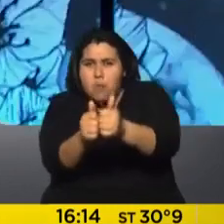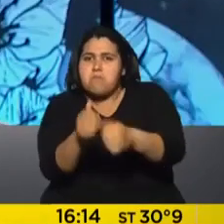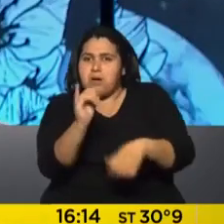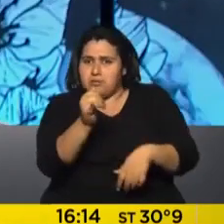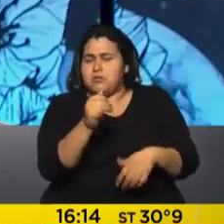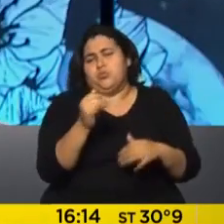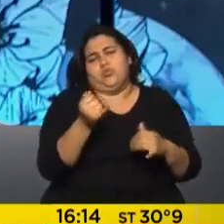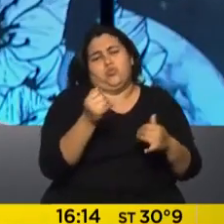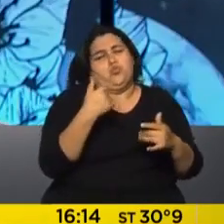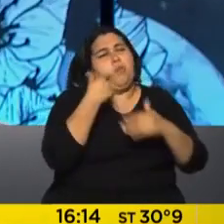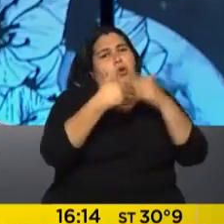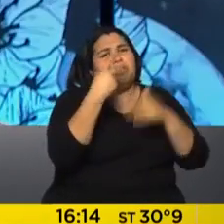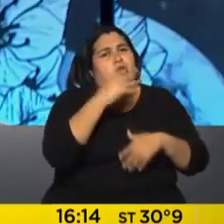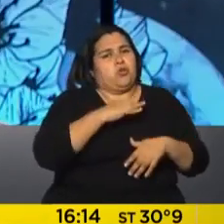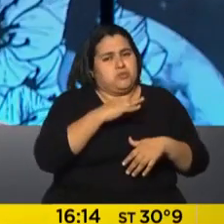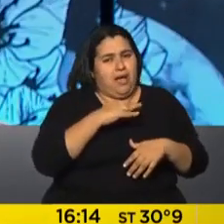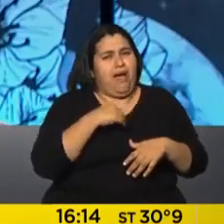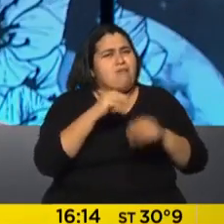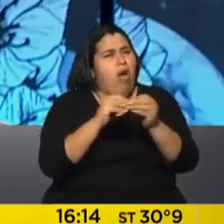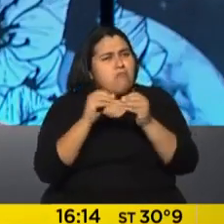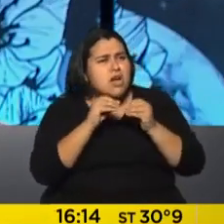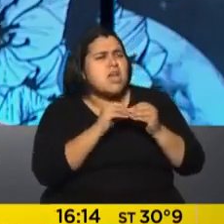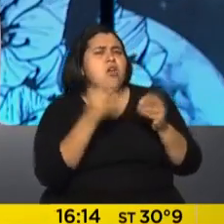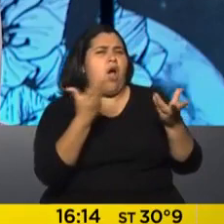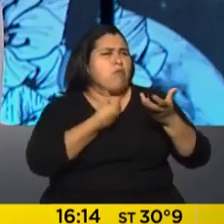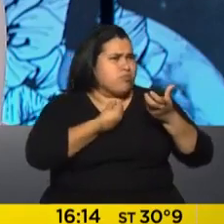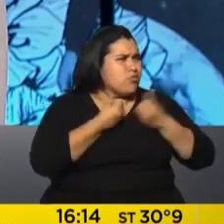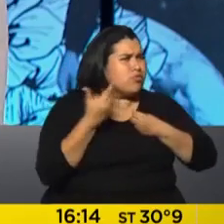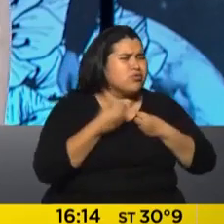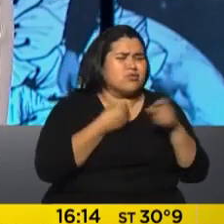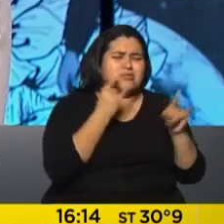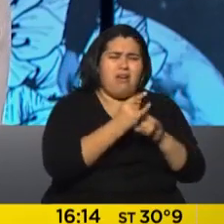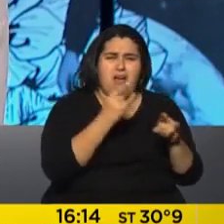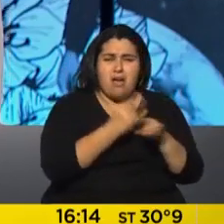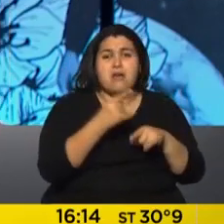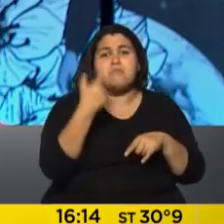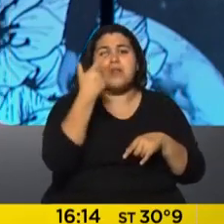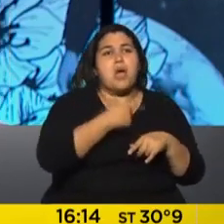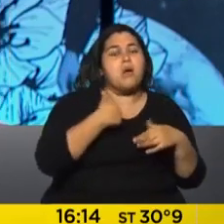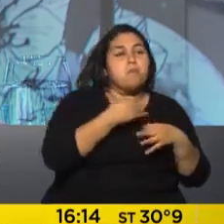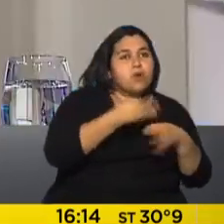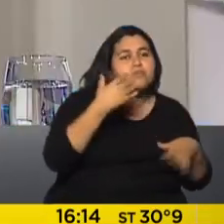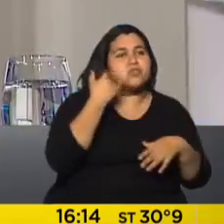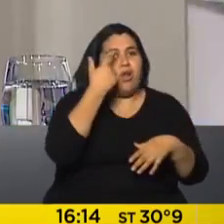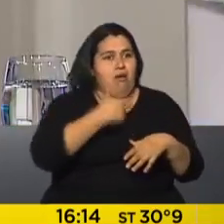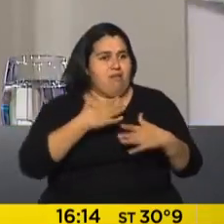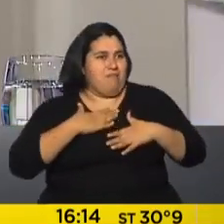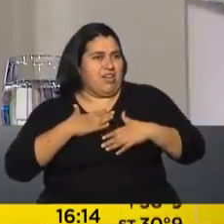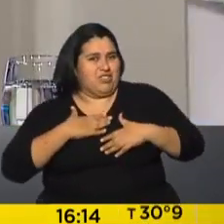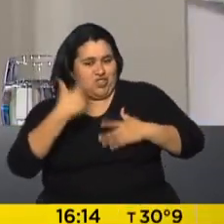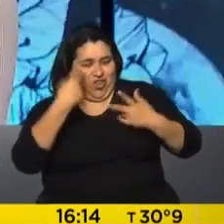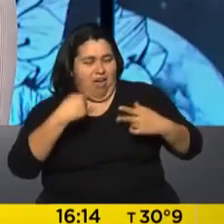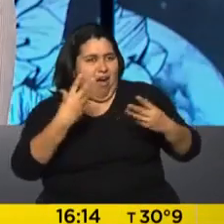me acompañan en este proceso hace 2 años, tengo amigos que me han apoyado, no solo a nivel personal, sino también laboral, que de